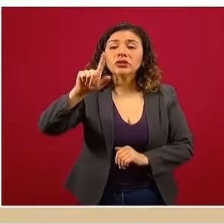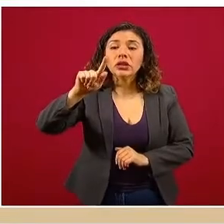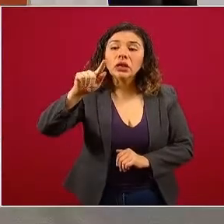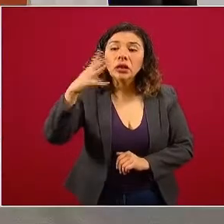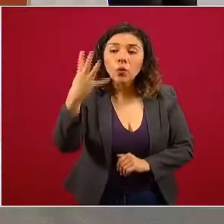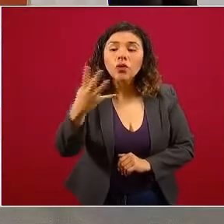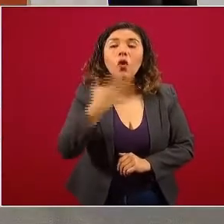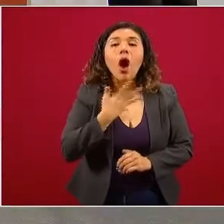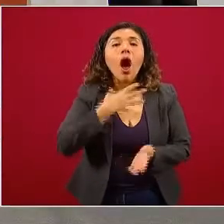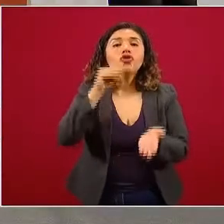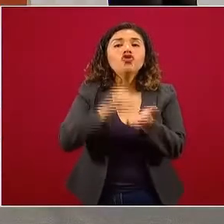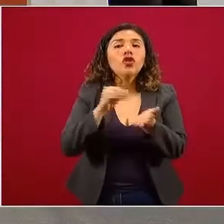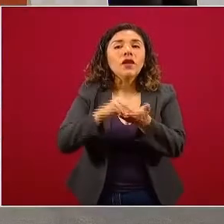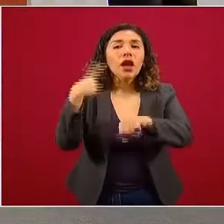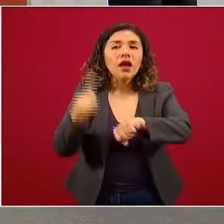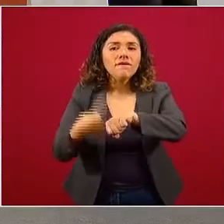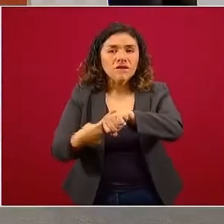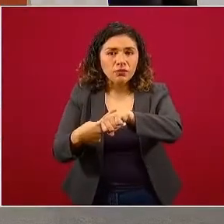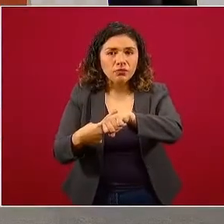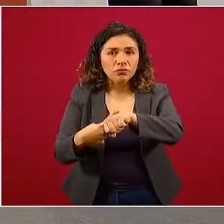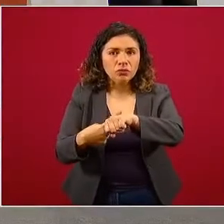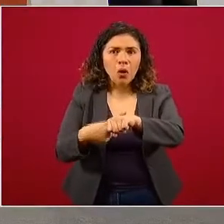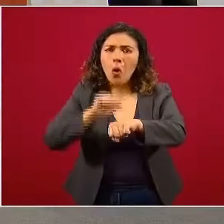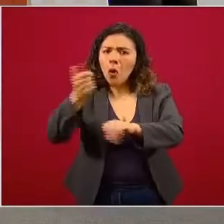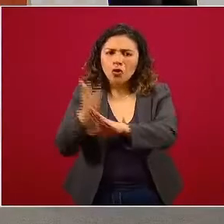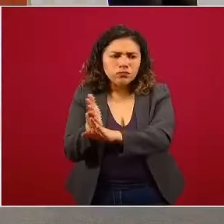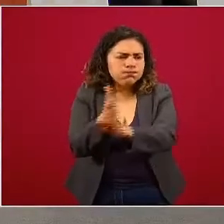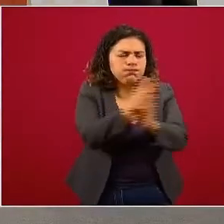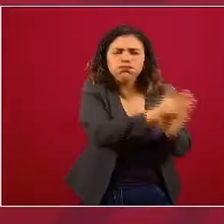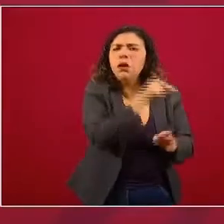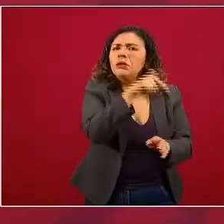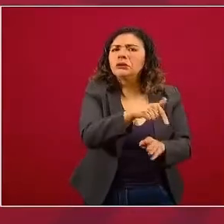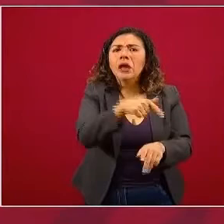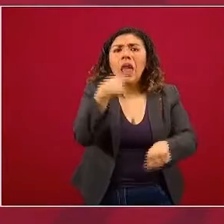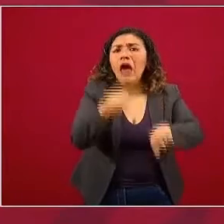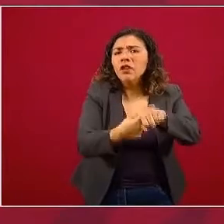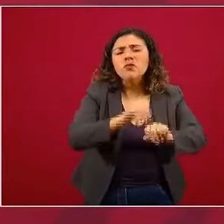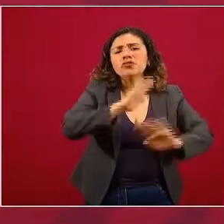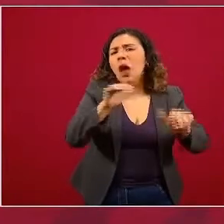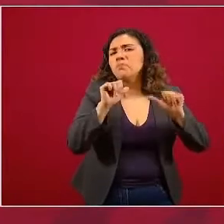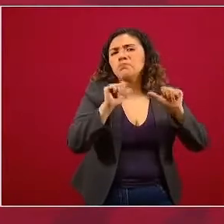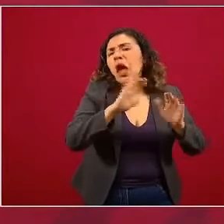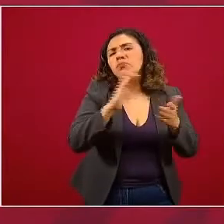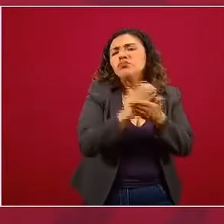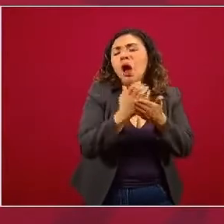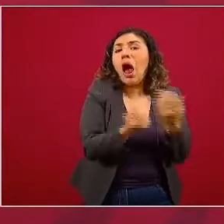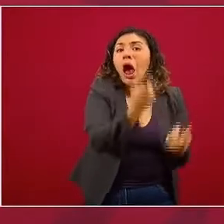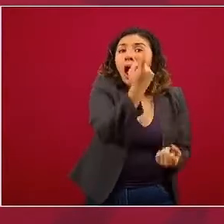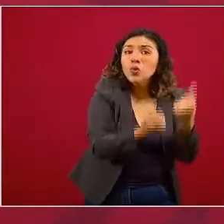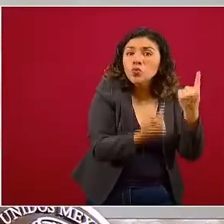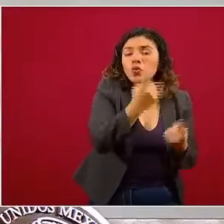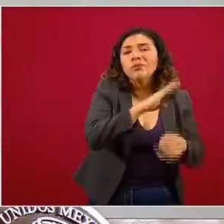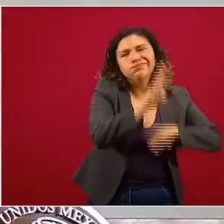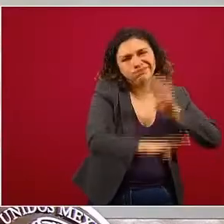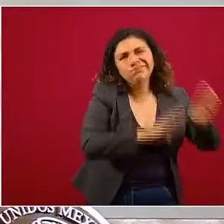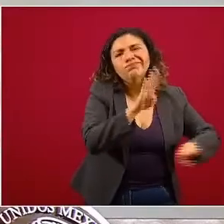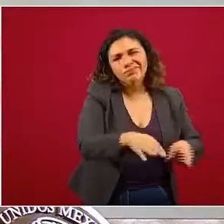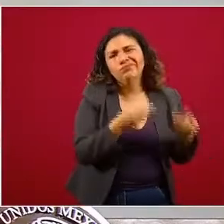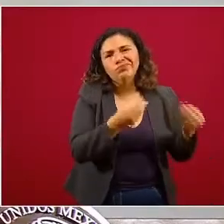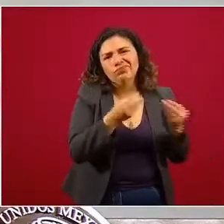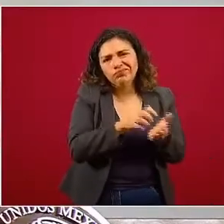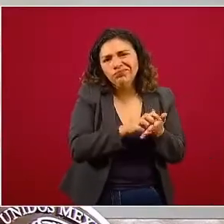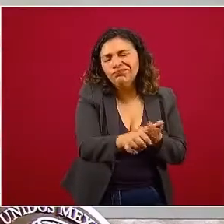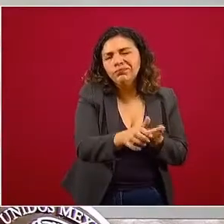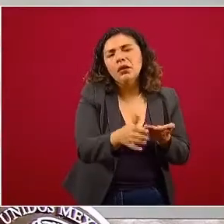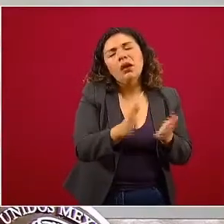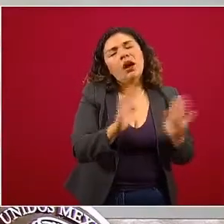39.674 están activos. Todos los demás ya no son casos. Lamentablemente, quienes perdieron la vida, pues